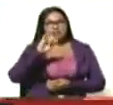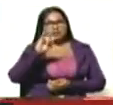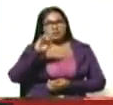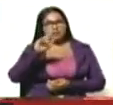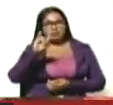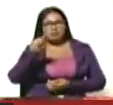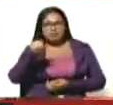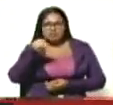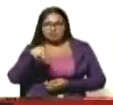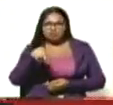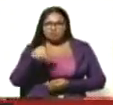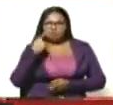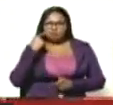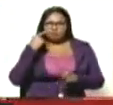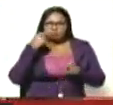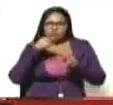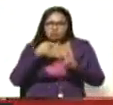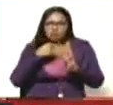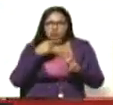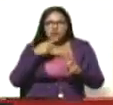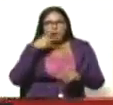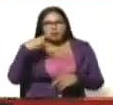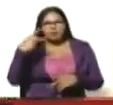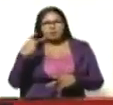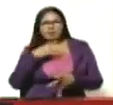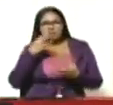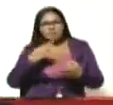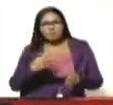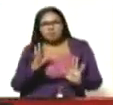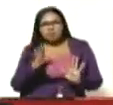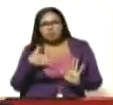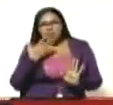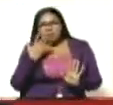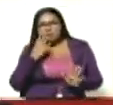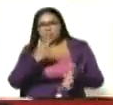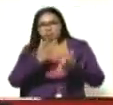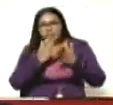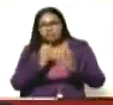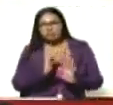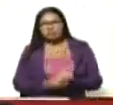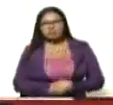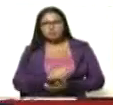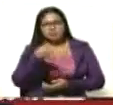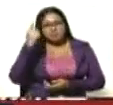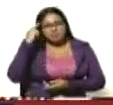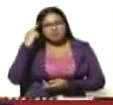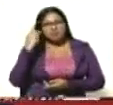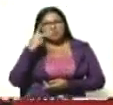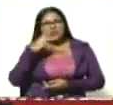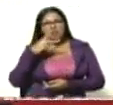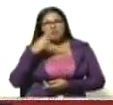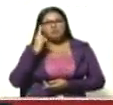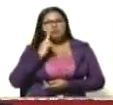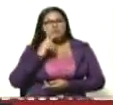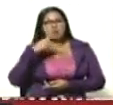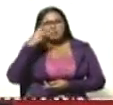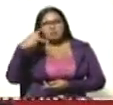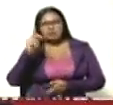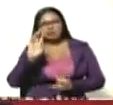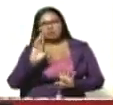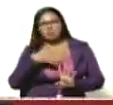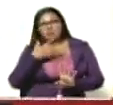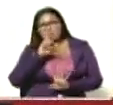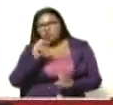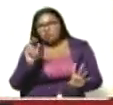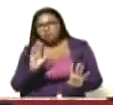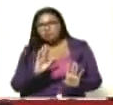eso definió un destino poético, no estoy segura, pero probablemente es así. ¿Ustedes sabían que Bolívar era poeta? Probablemente no. Yo creo